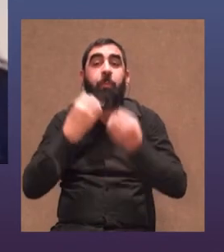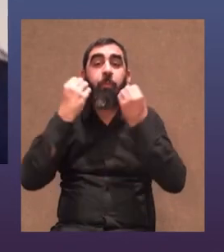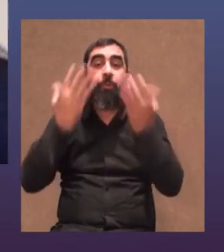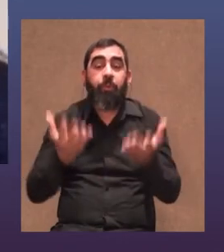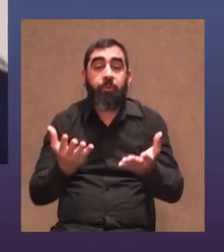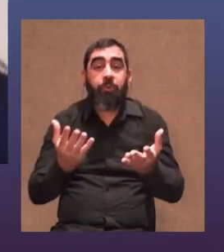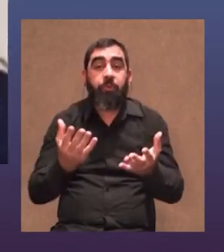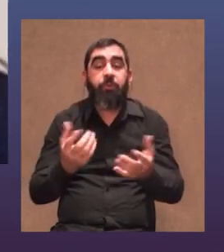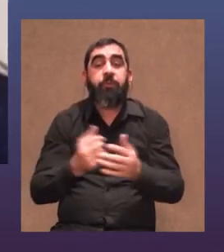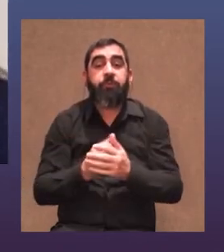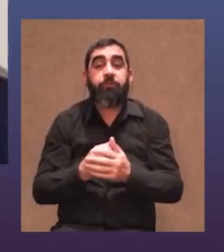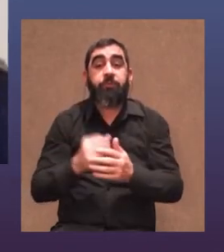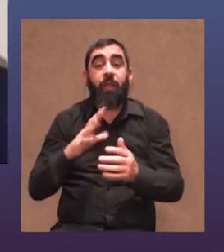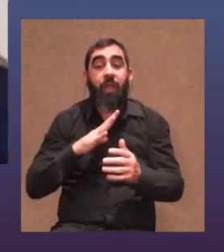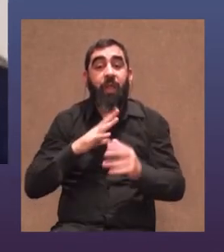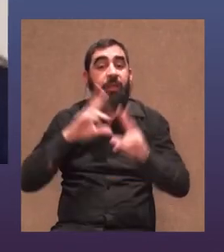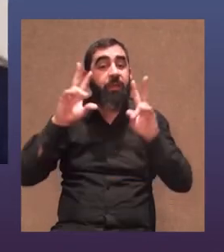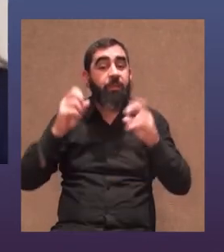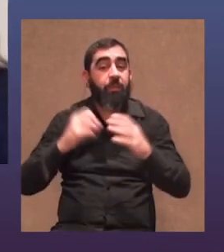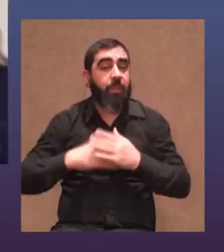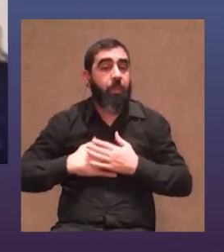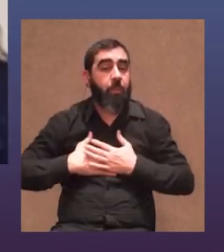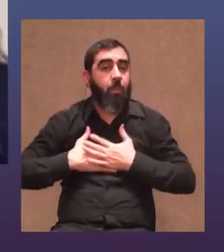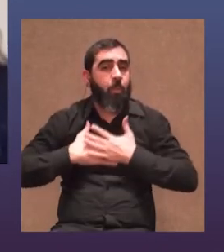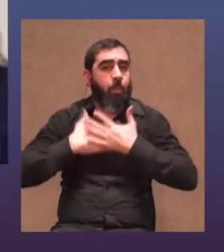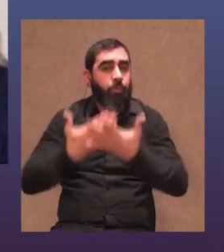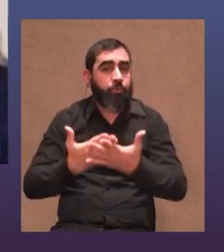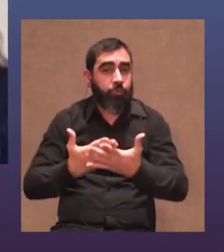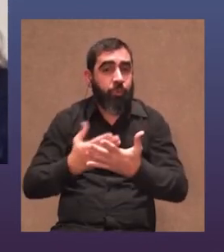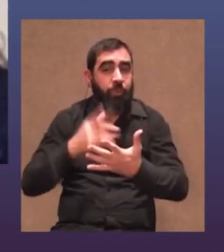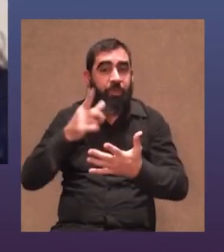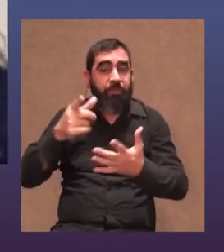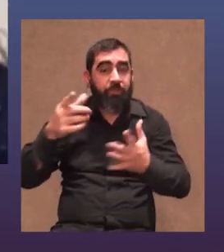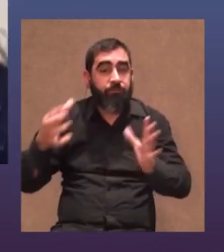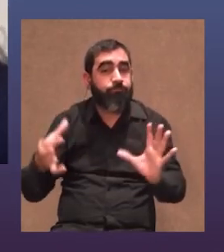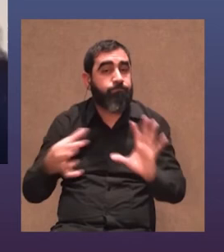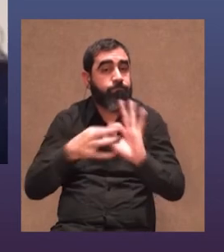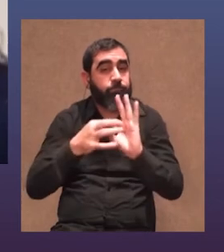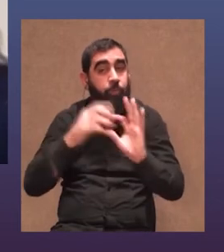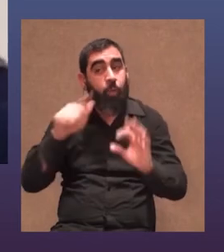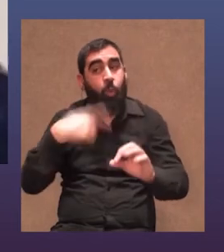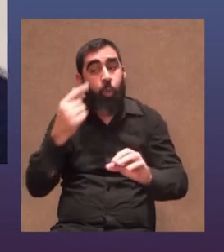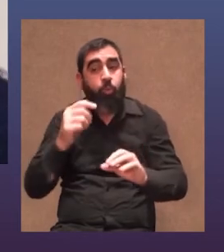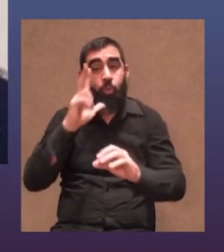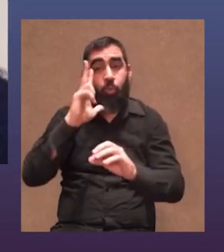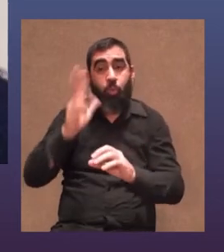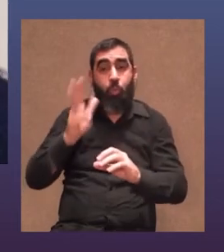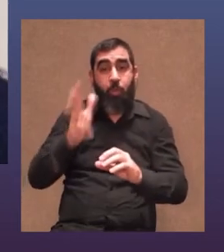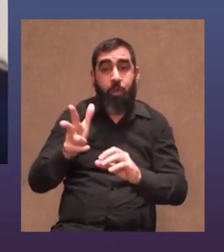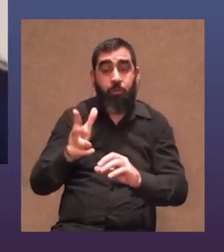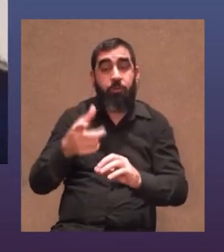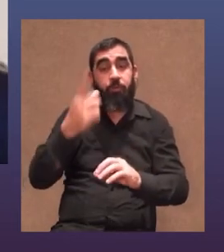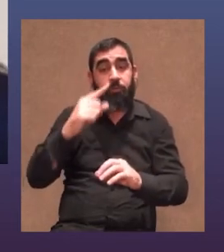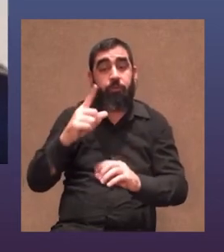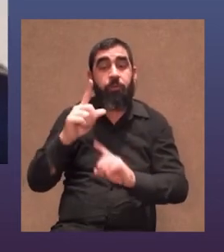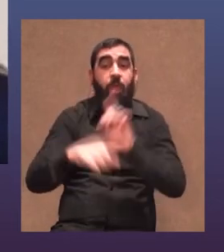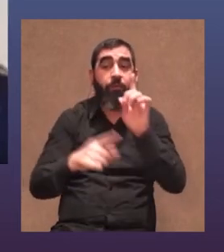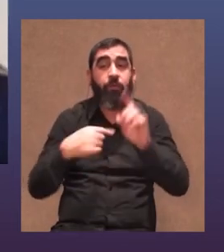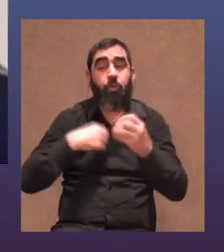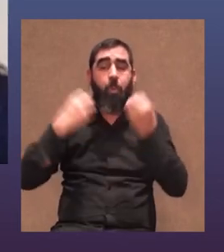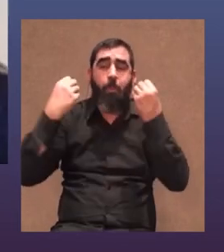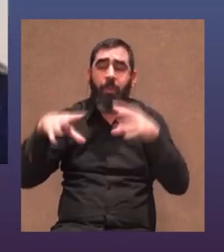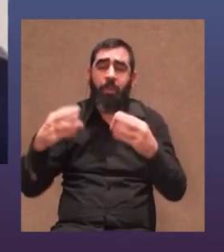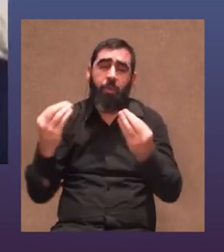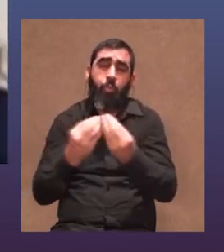porque son temas que van desde la emoción, desde esa conexión con otros seres humanos. Y de repente uno perdió una cantidad de